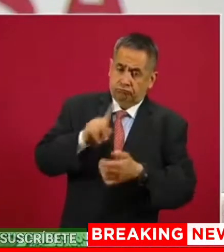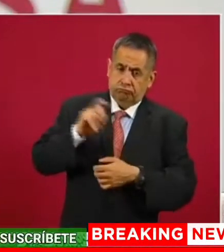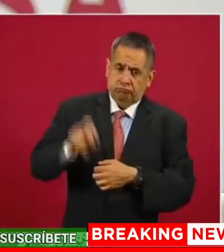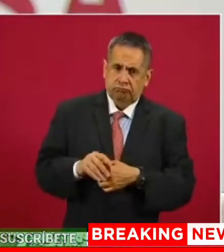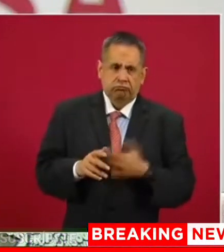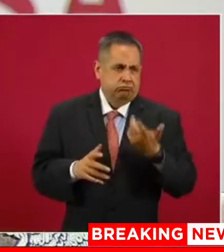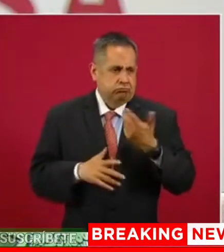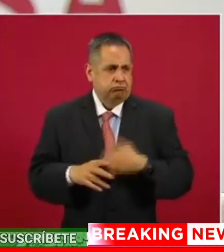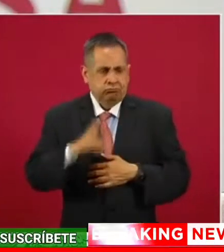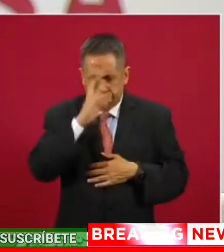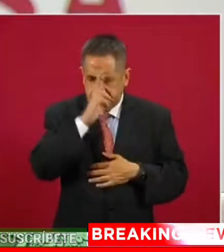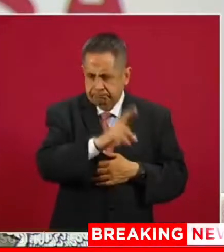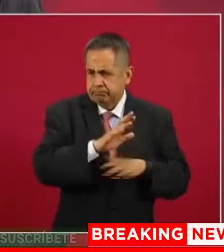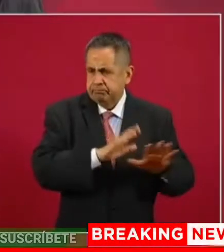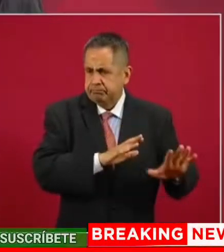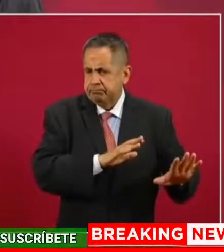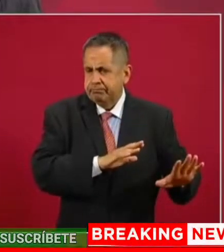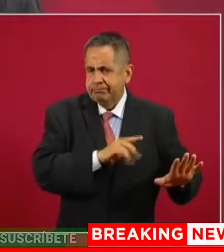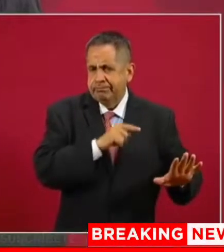respetando siempre